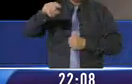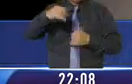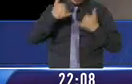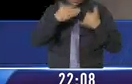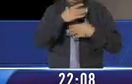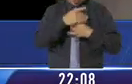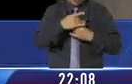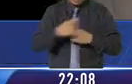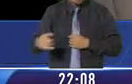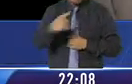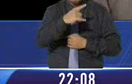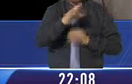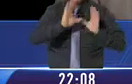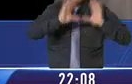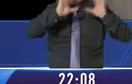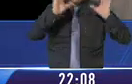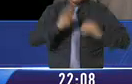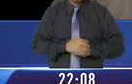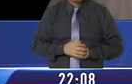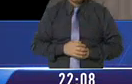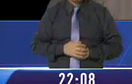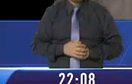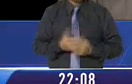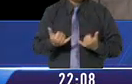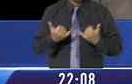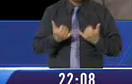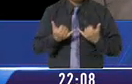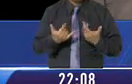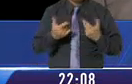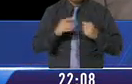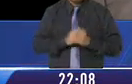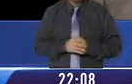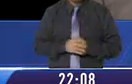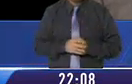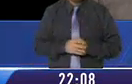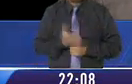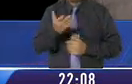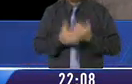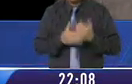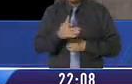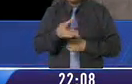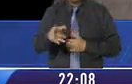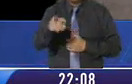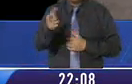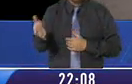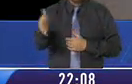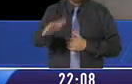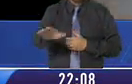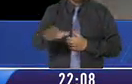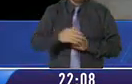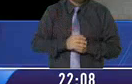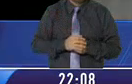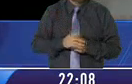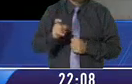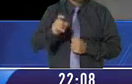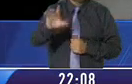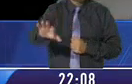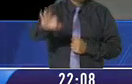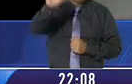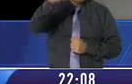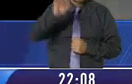Yo sabía que él estaba ahí. Entonces ahorita estamos buscándole más que sea para enterarle, pero los tenemos que encontrar.